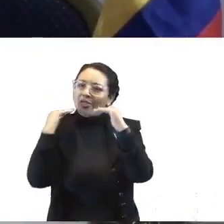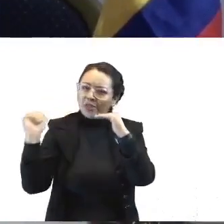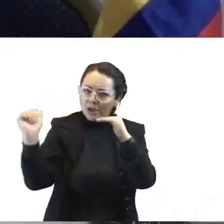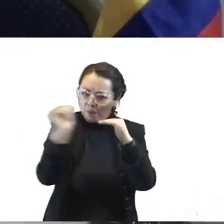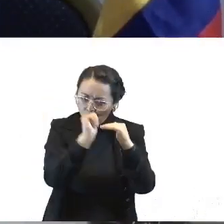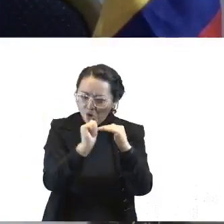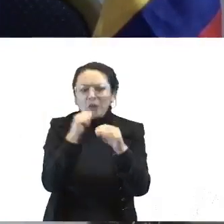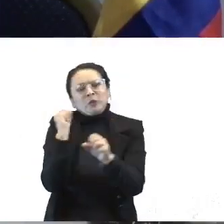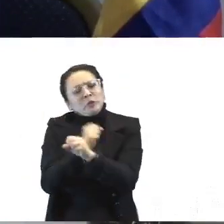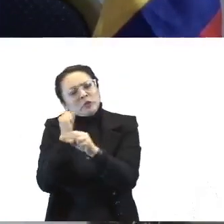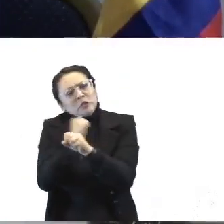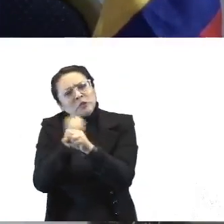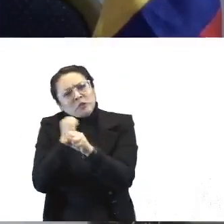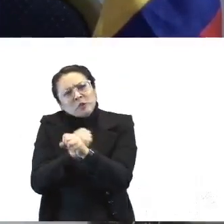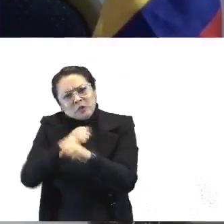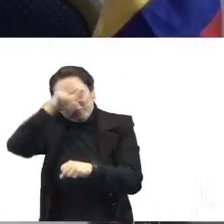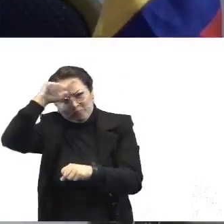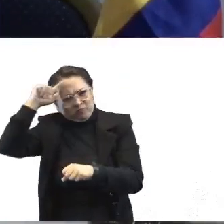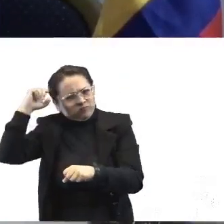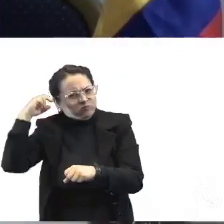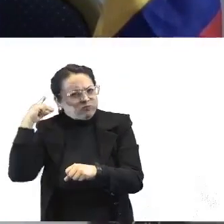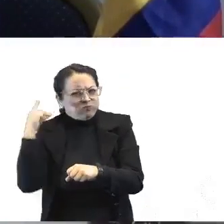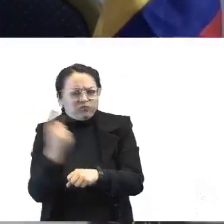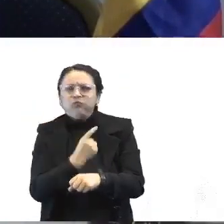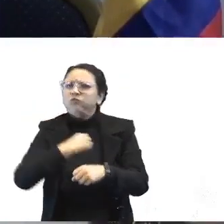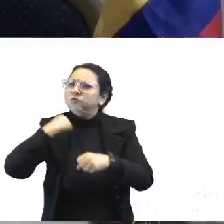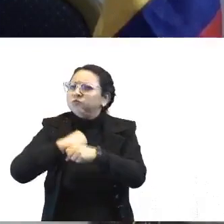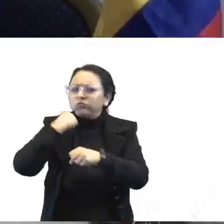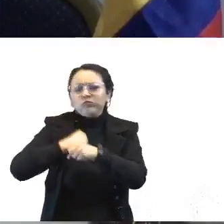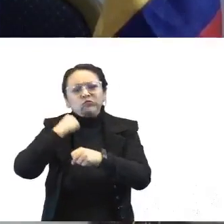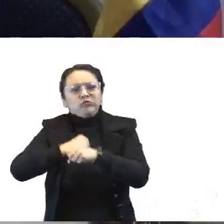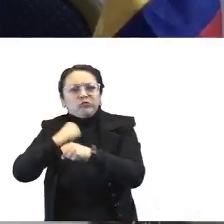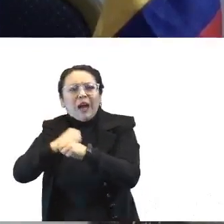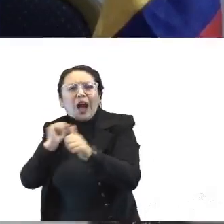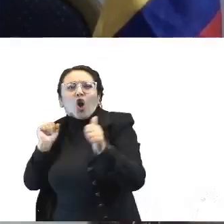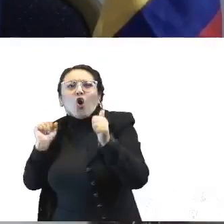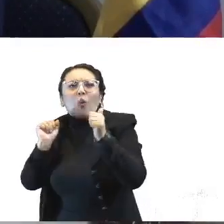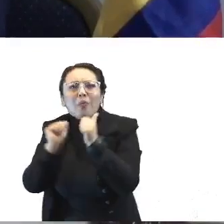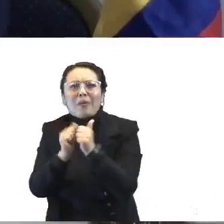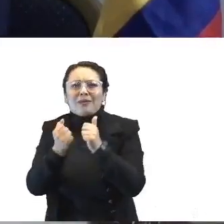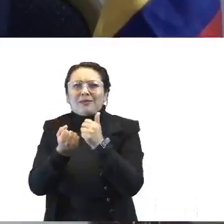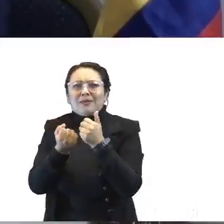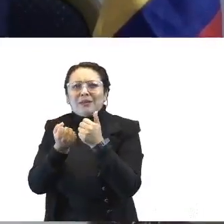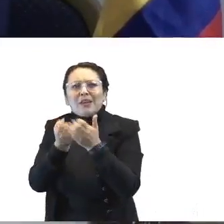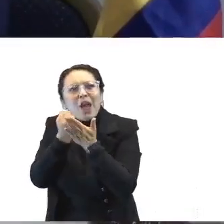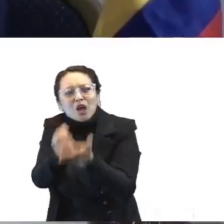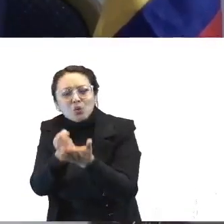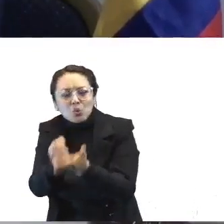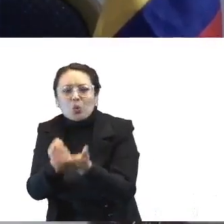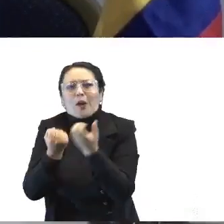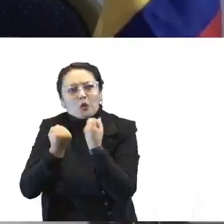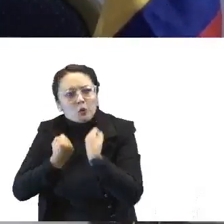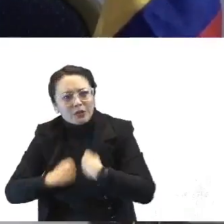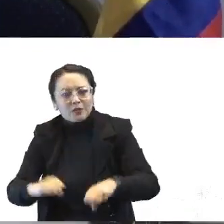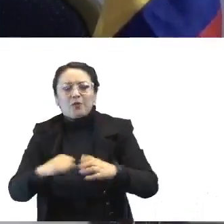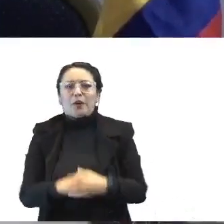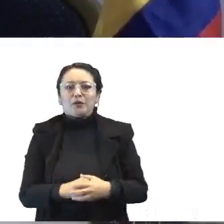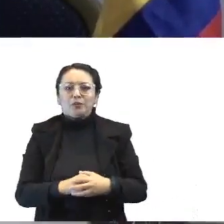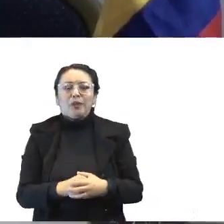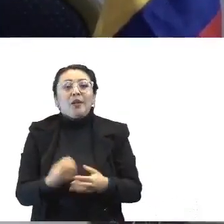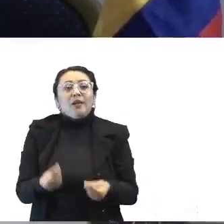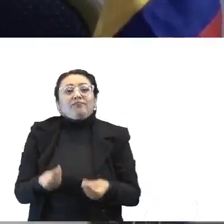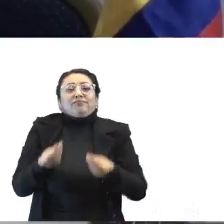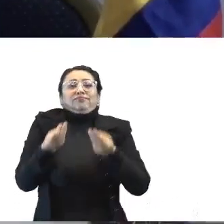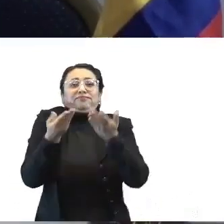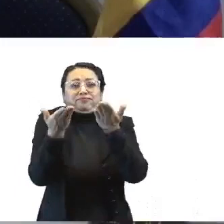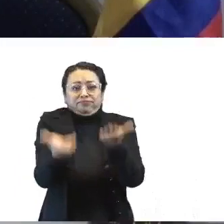trabajando de manera incansable por acompañar y ayudar este esfuerzo, vamos a contribuir a que